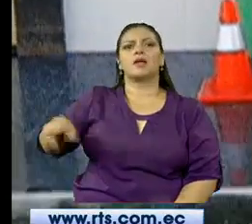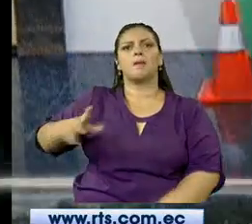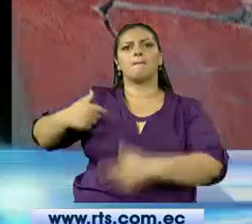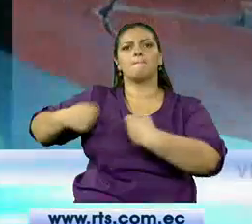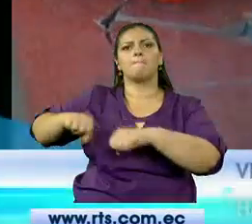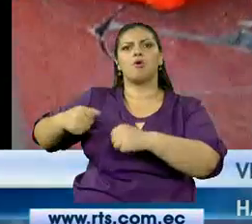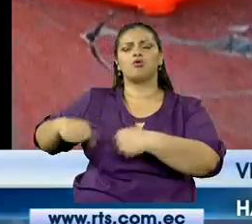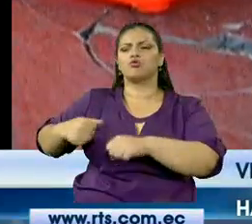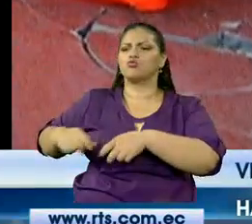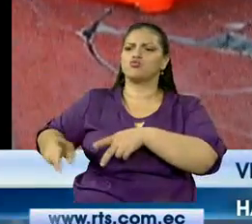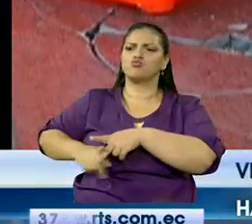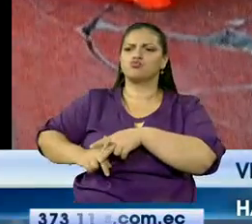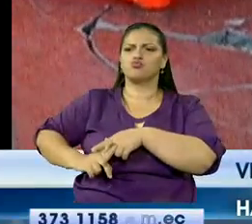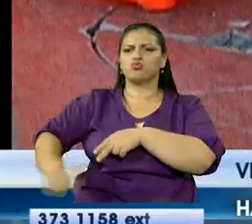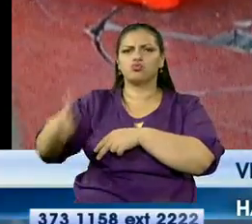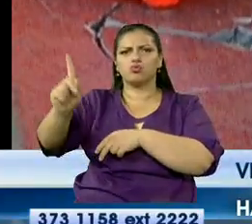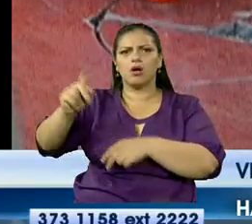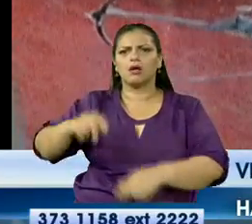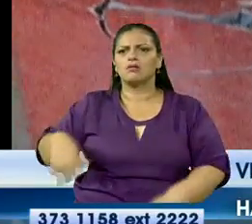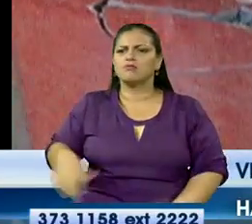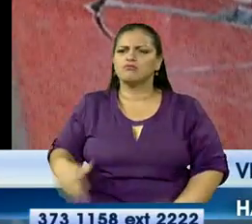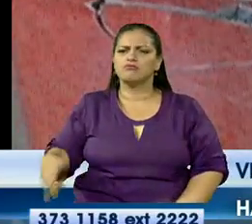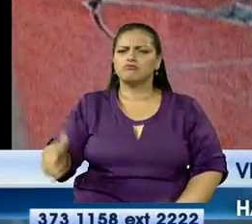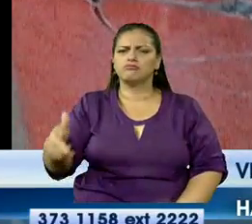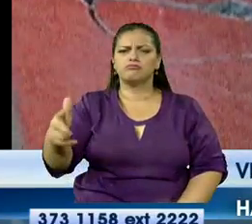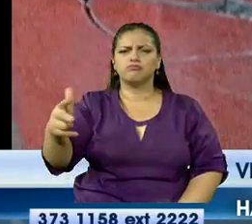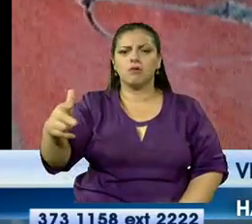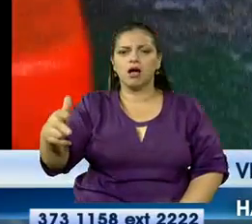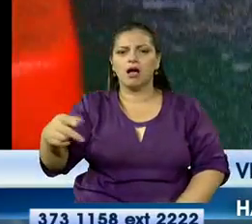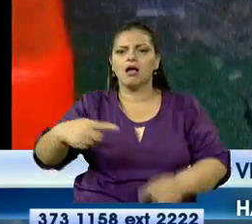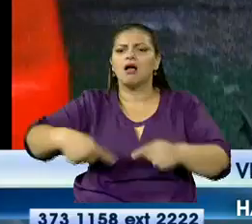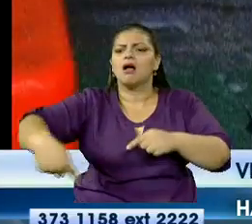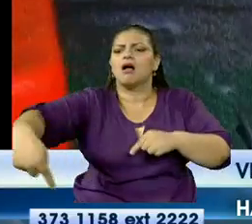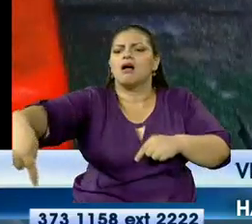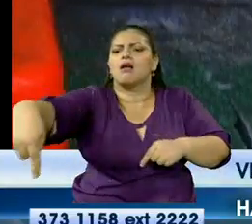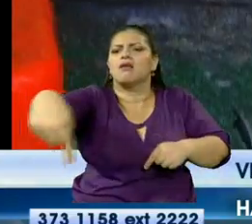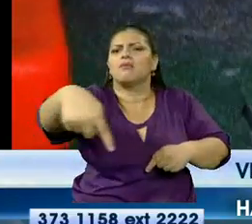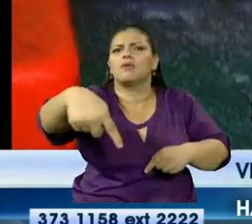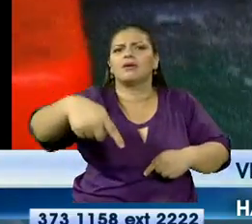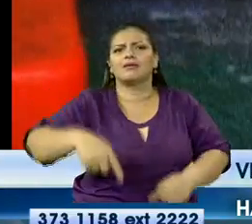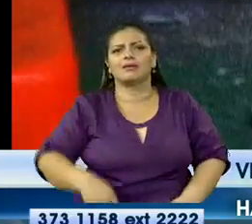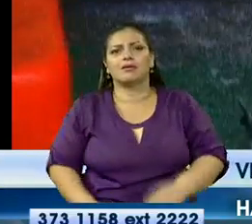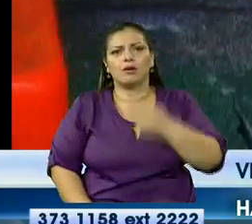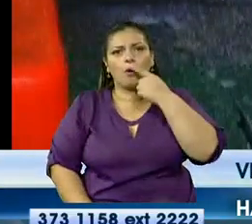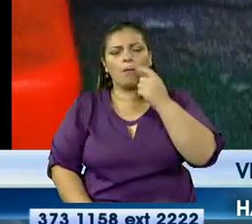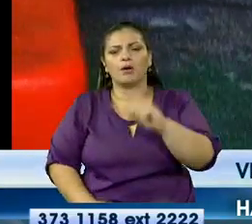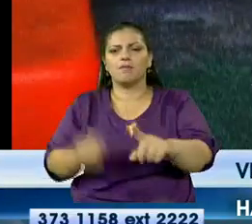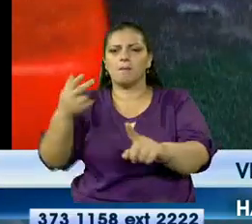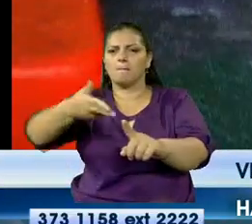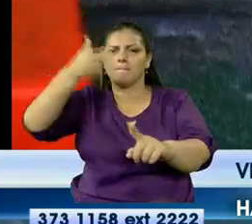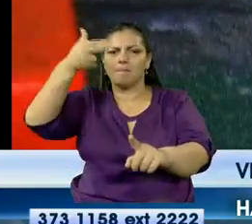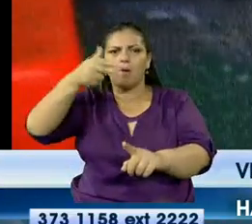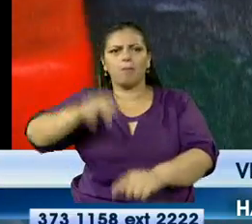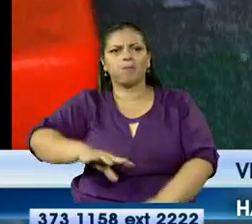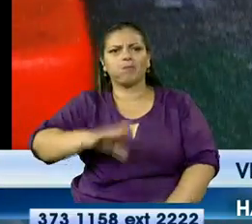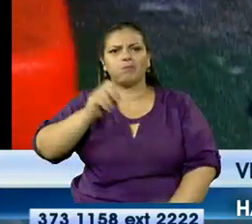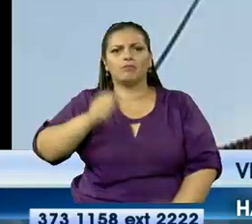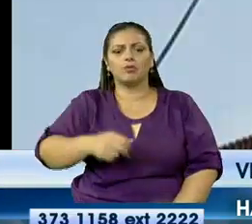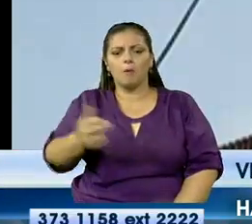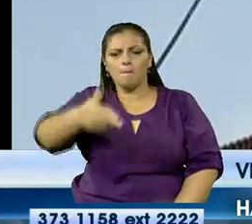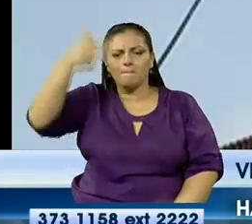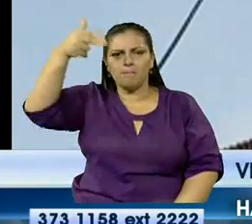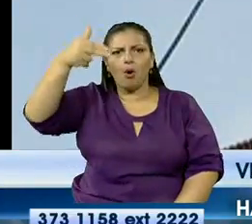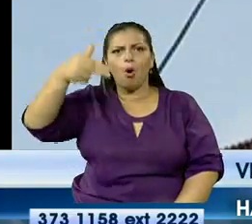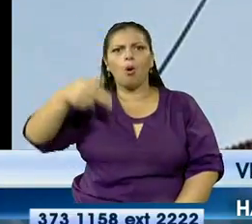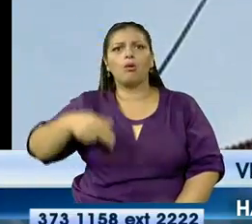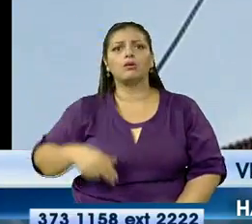persona y esa persona, no sé realmente qué pasó, pero sé que recibió un disparo en la pierna. Por eso los habitantes de la zona